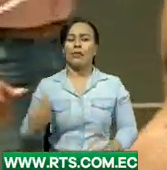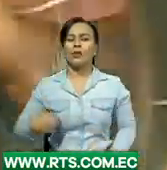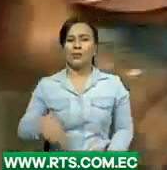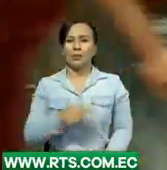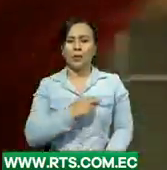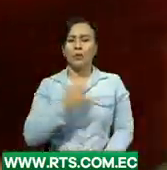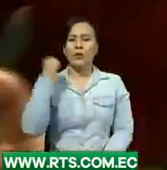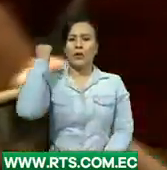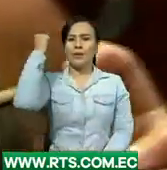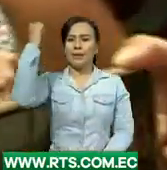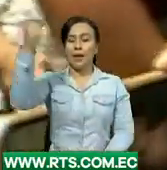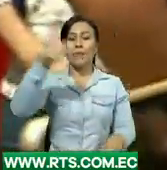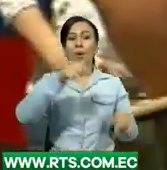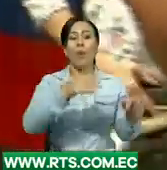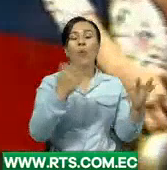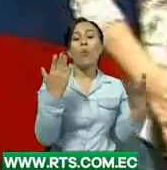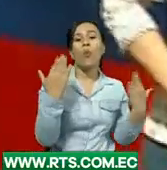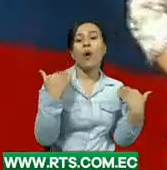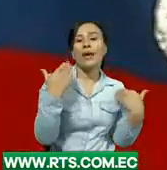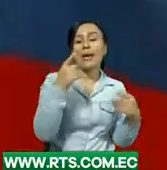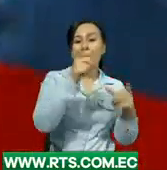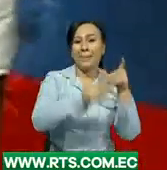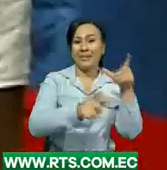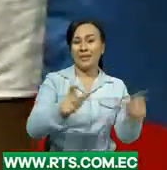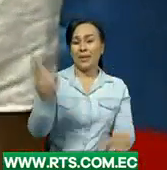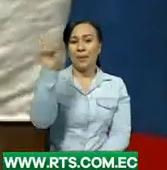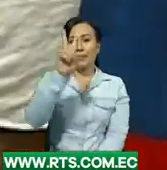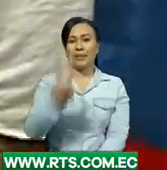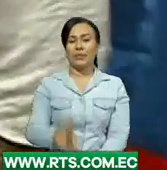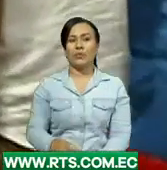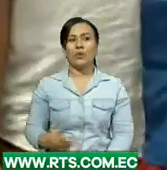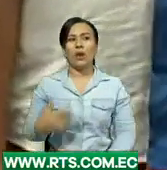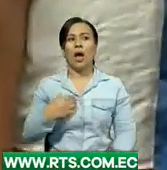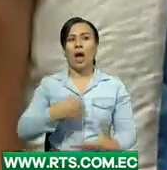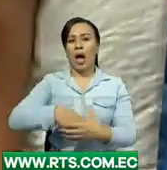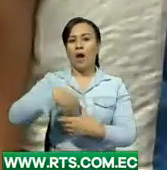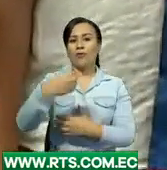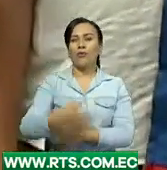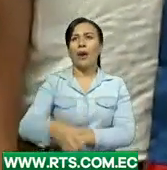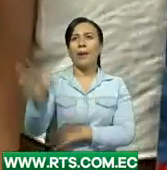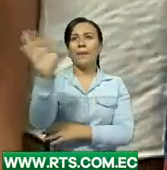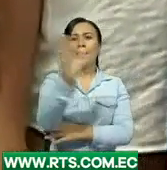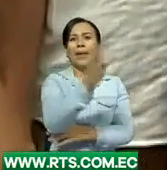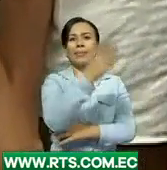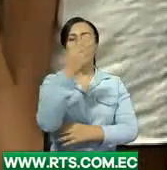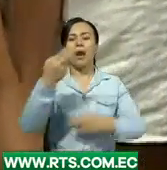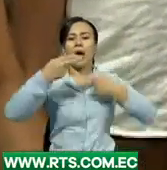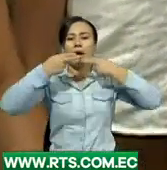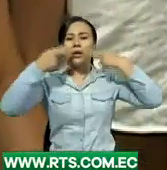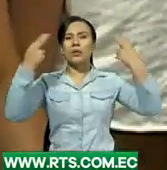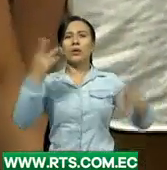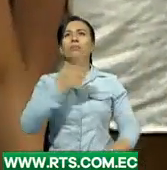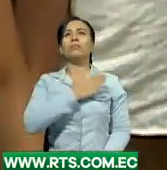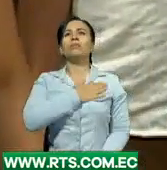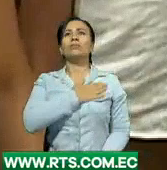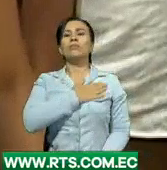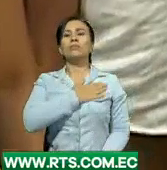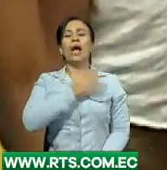En tanto, en Guayaquil, los residentes venezolanos sacaron sus banderas y entonaron también el himno.